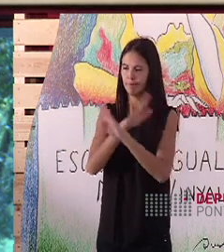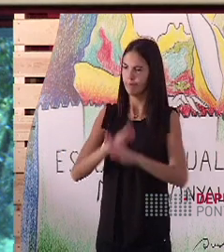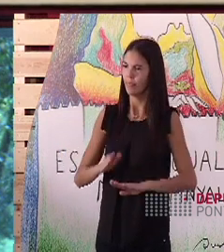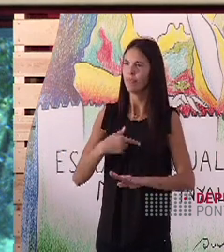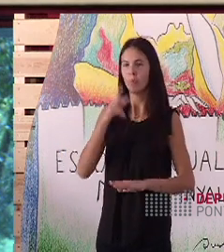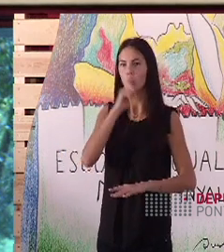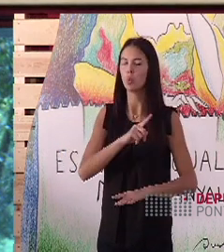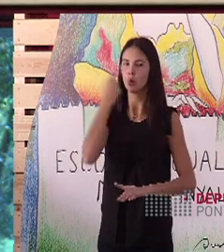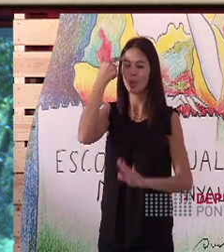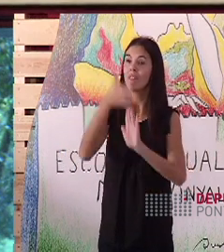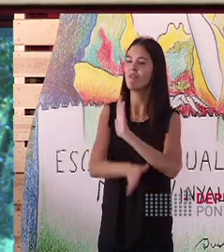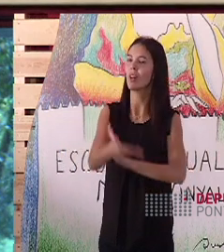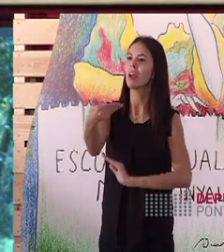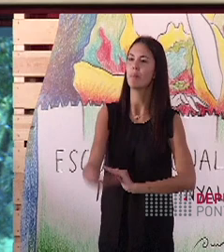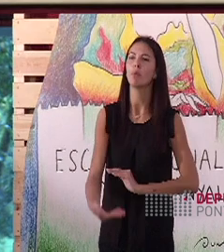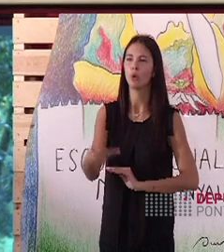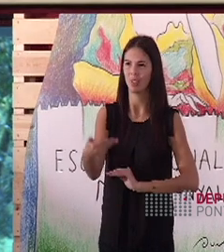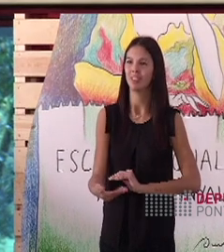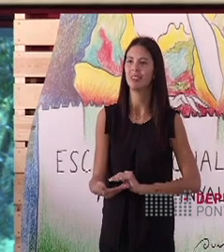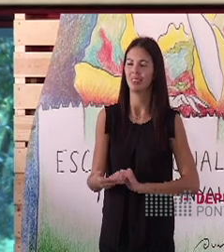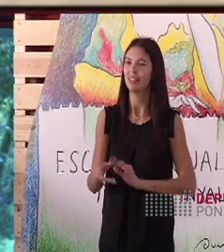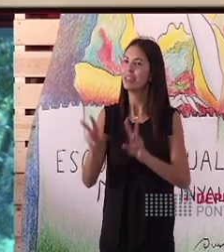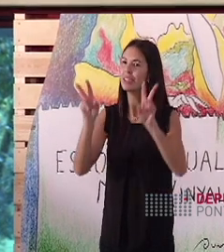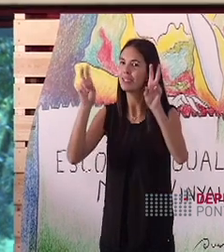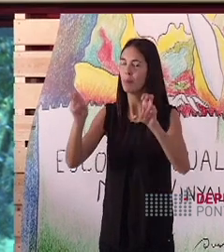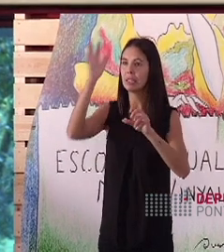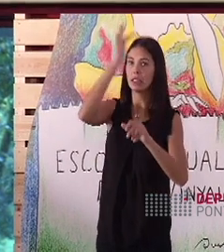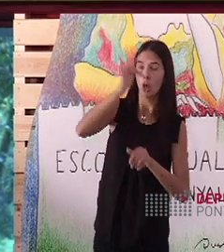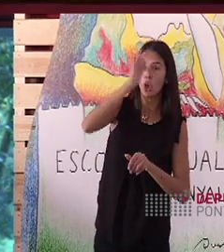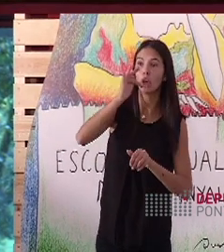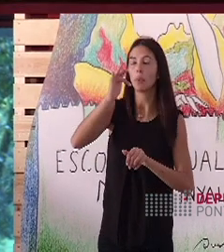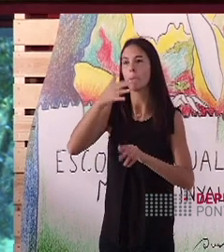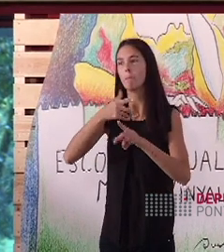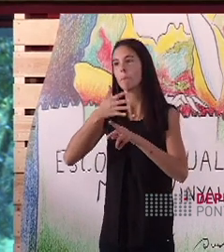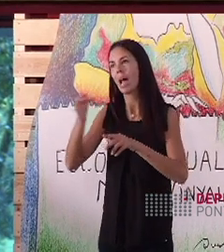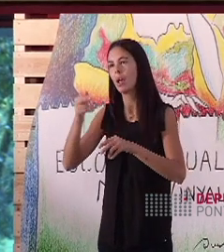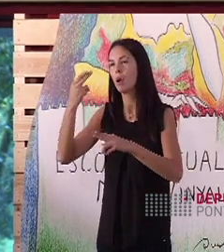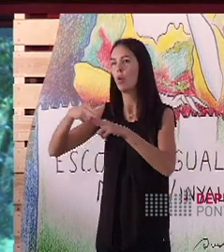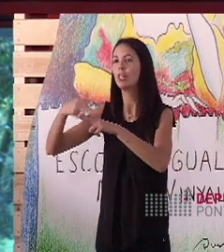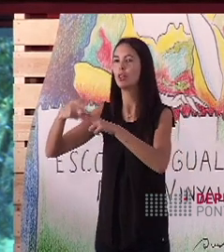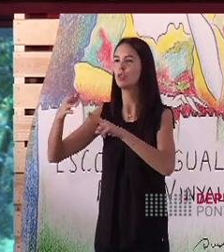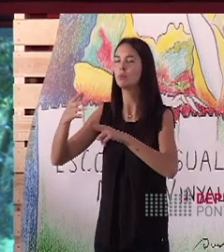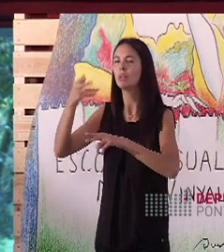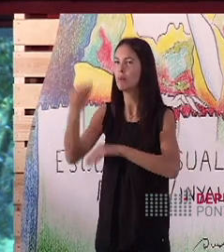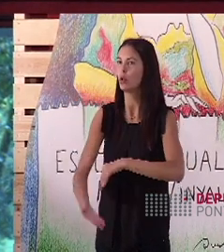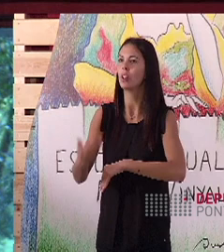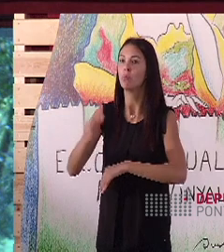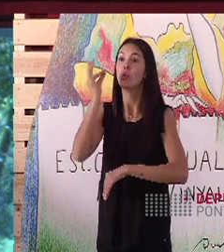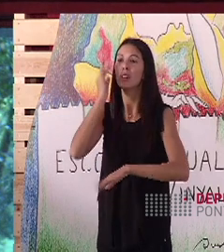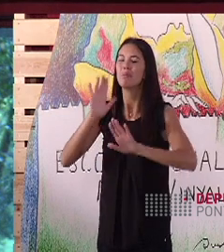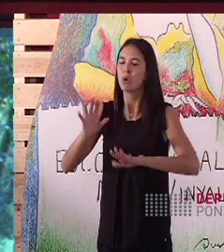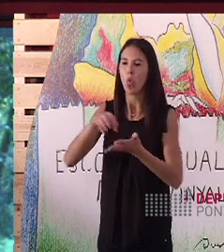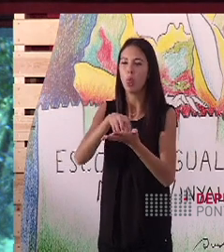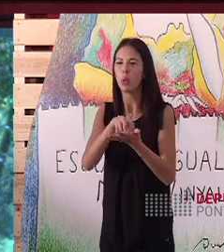un significado muy importante en términos teóricos y en términos políticos para las mujeres, pero aún no sabía muy